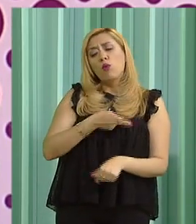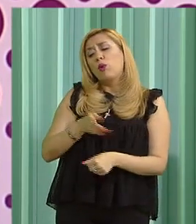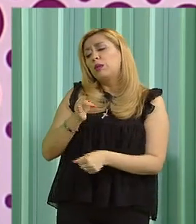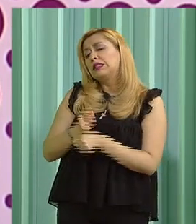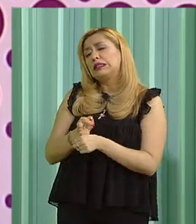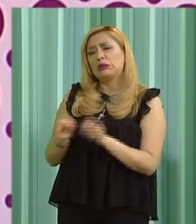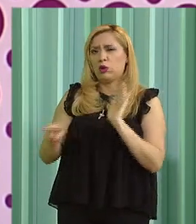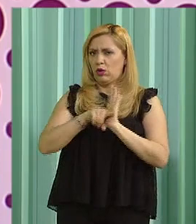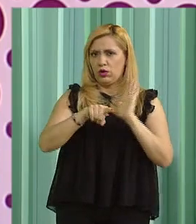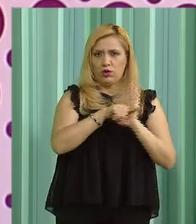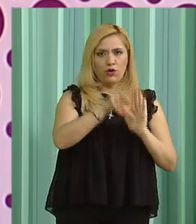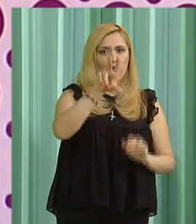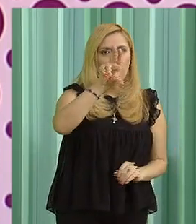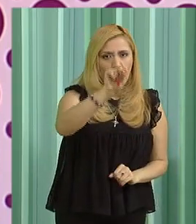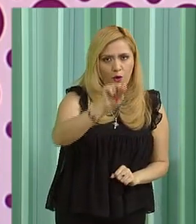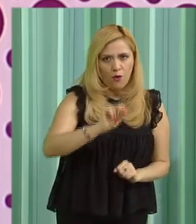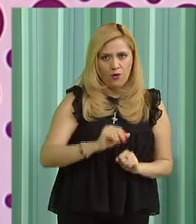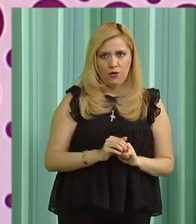como